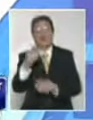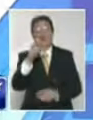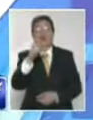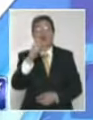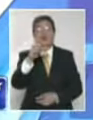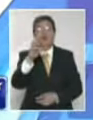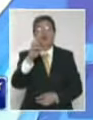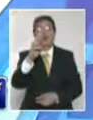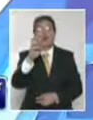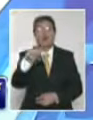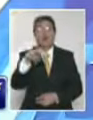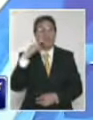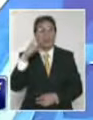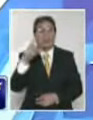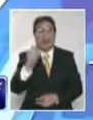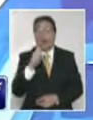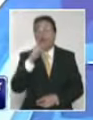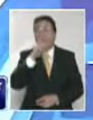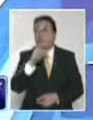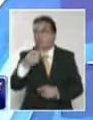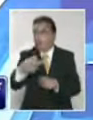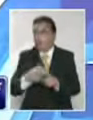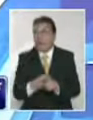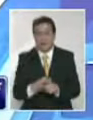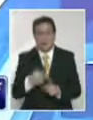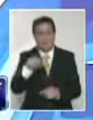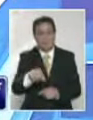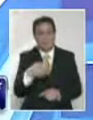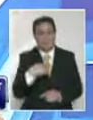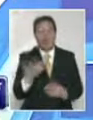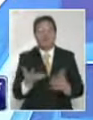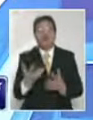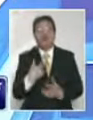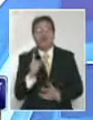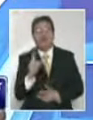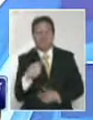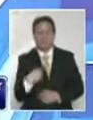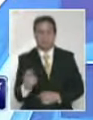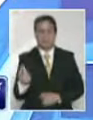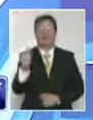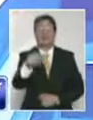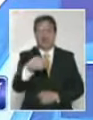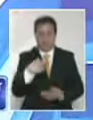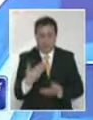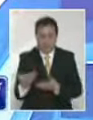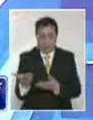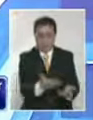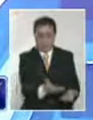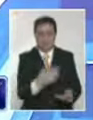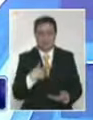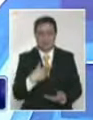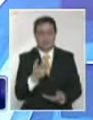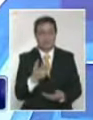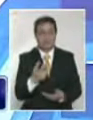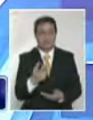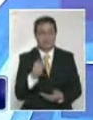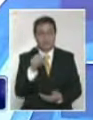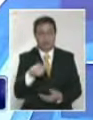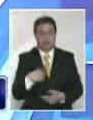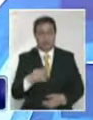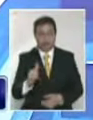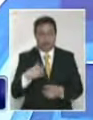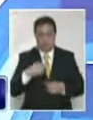mes. Uno de los editores me dijo que por qué no pasaste, yo era periodista, o sea, era estudiante de periodismo, que pasara, y tú sabes que yo